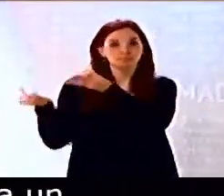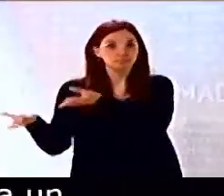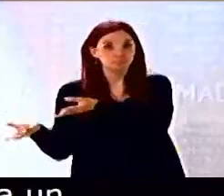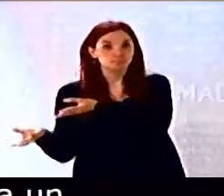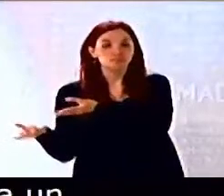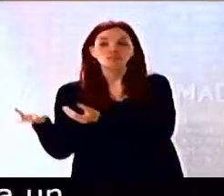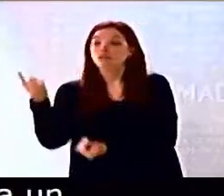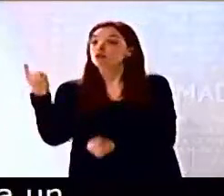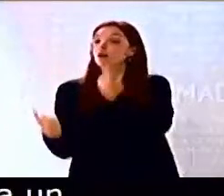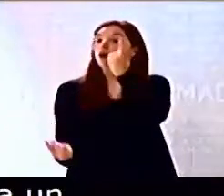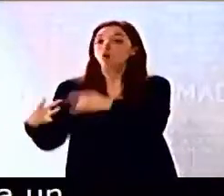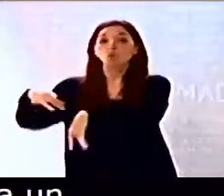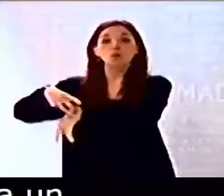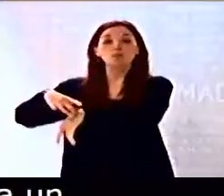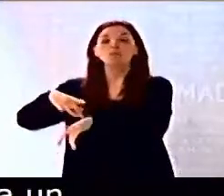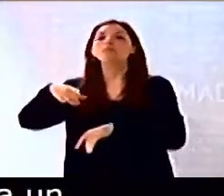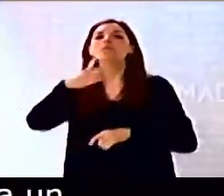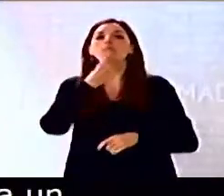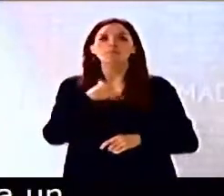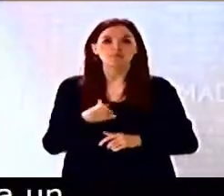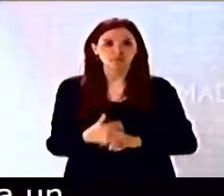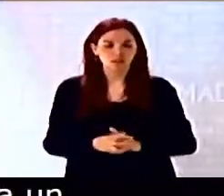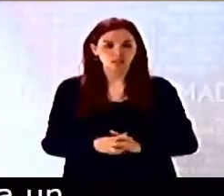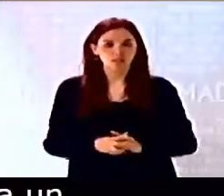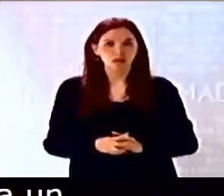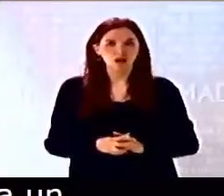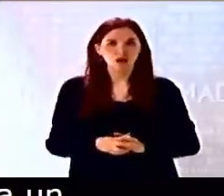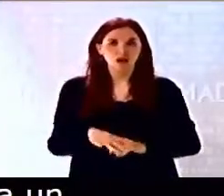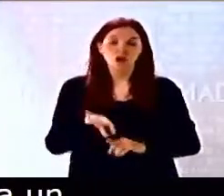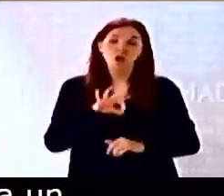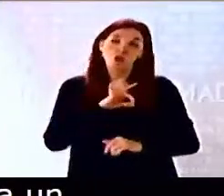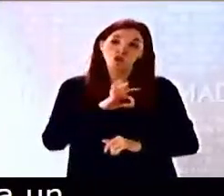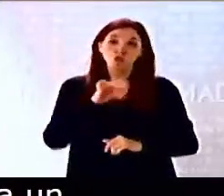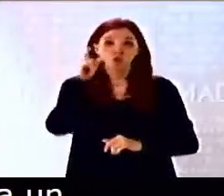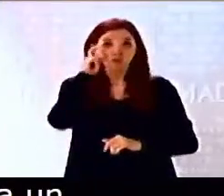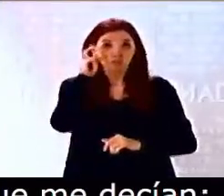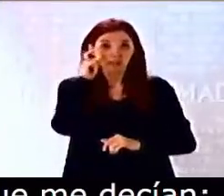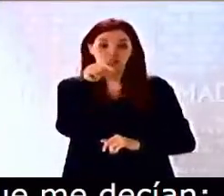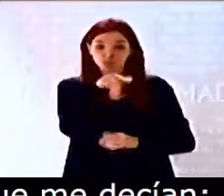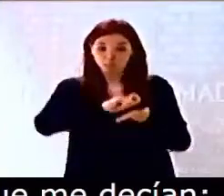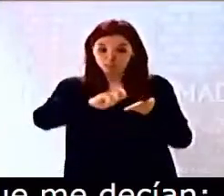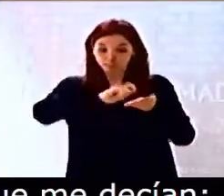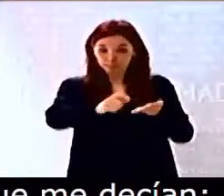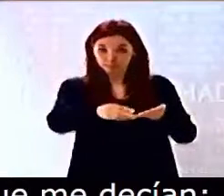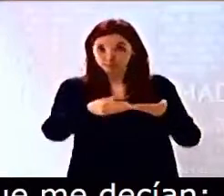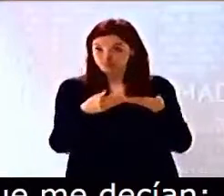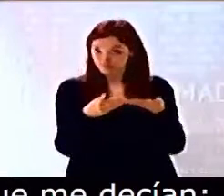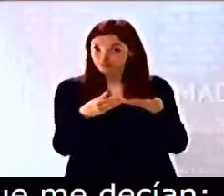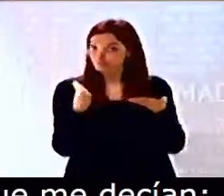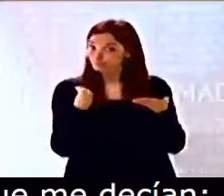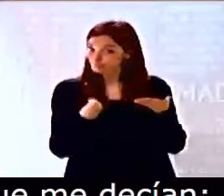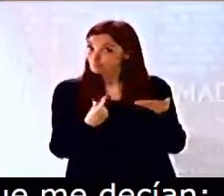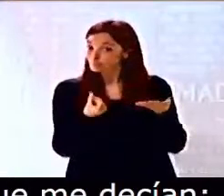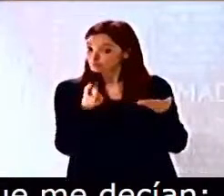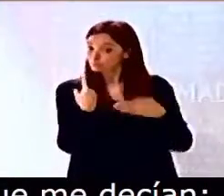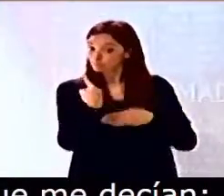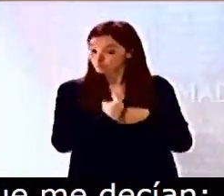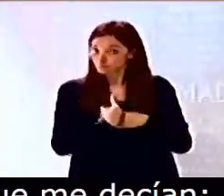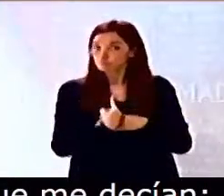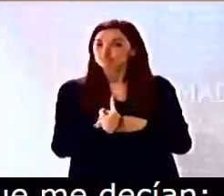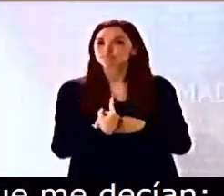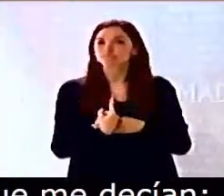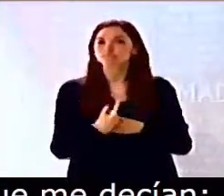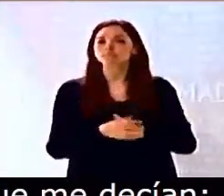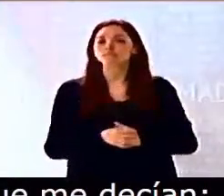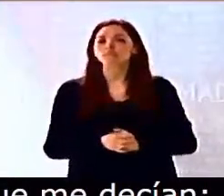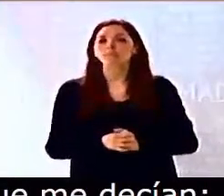había algunos pacientes que me decían, don José María, el medicamento que me ha prescrito, el medicamento que me ha mandado, como dice